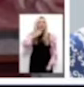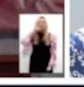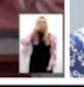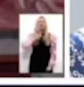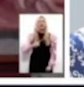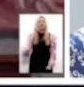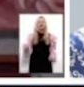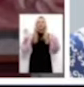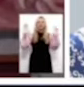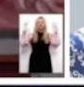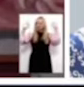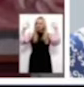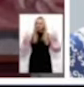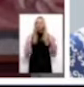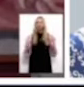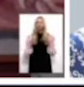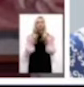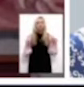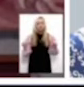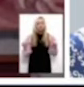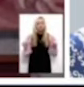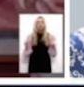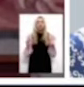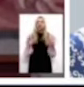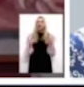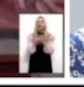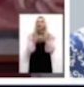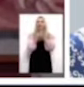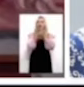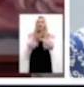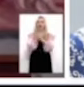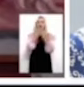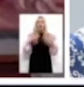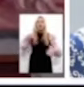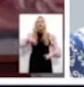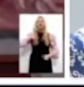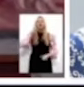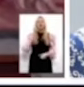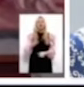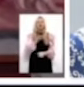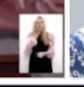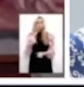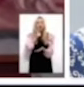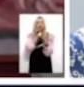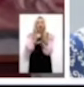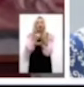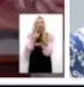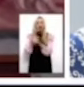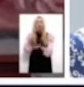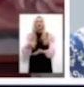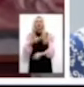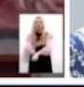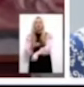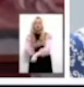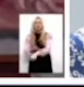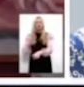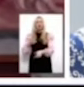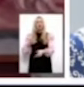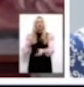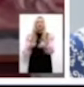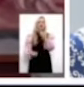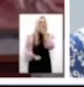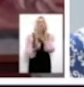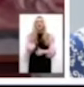simple y llanamente se rumoró, pero en ningún momento se concretó. Desde ayer la Comisión de Justicia y la Comisión